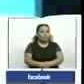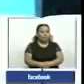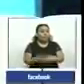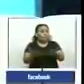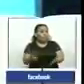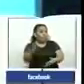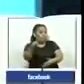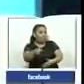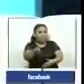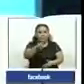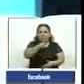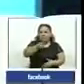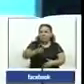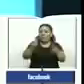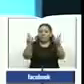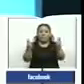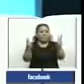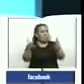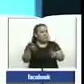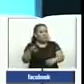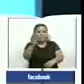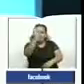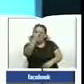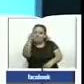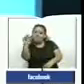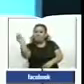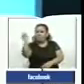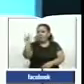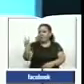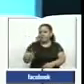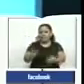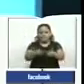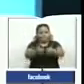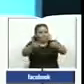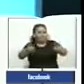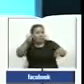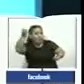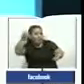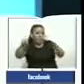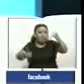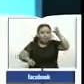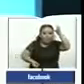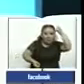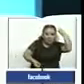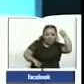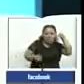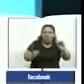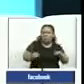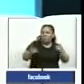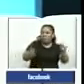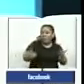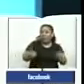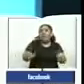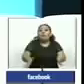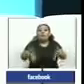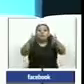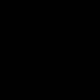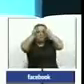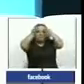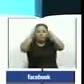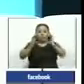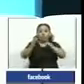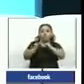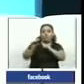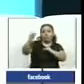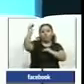Vamos a continuar hablando de Venezuela, y es que hay reacciones divididas. Esas se han generado en este país tras la decisión del Tribunal Supremo